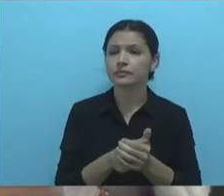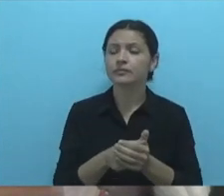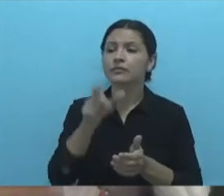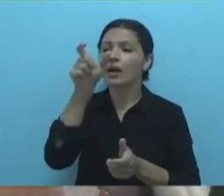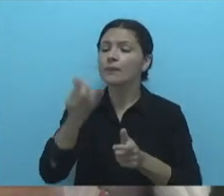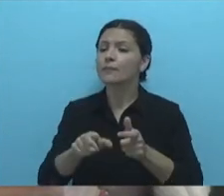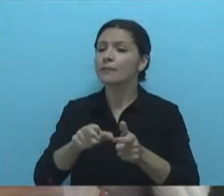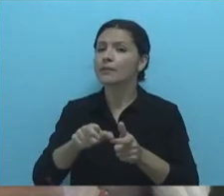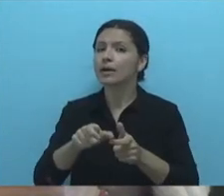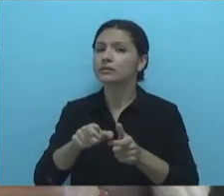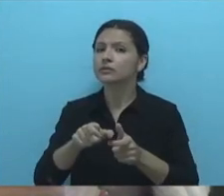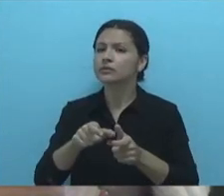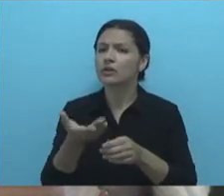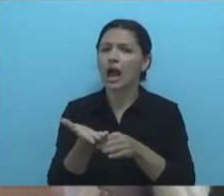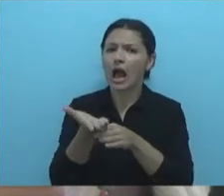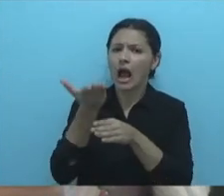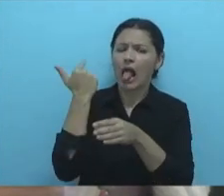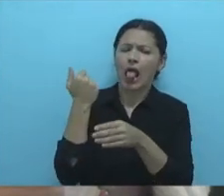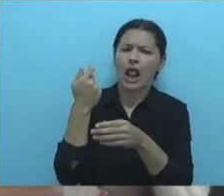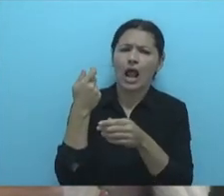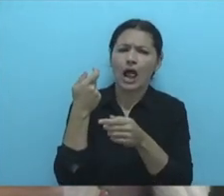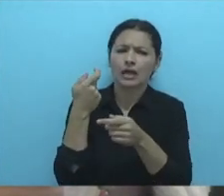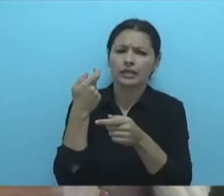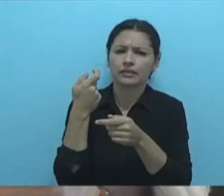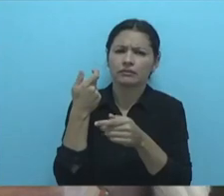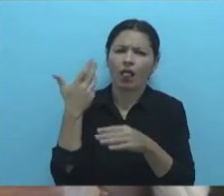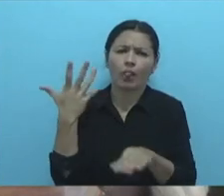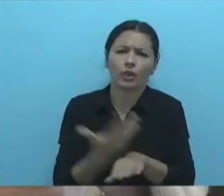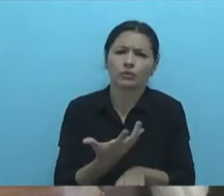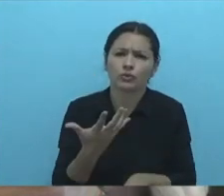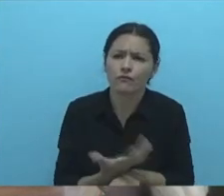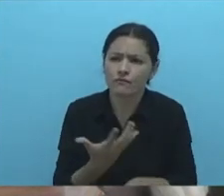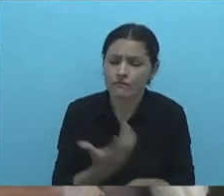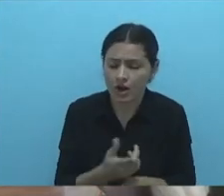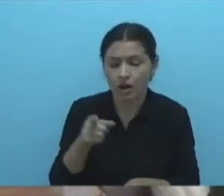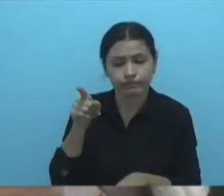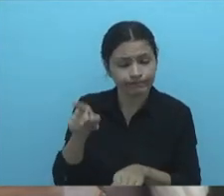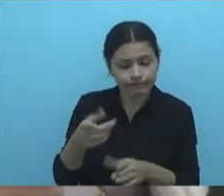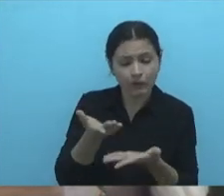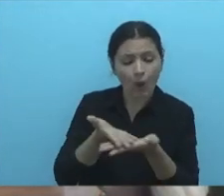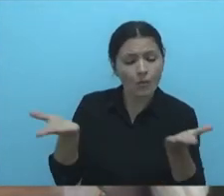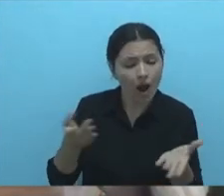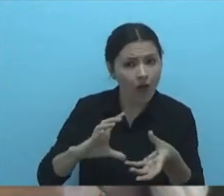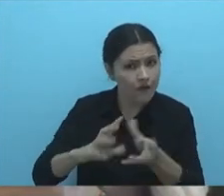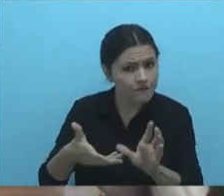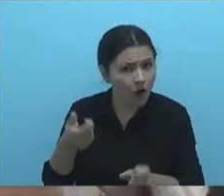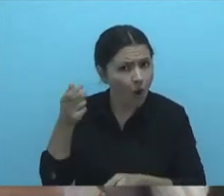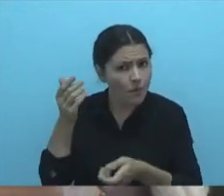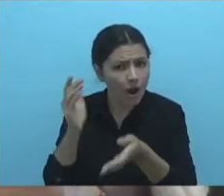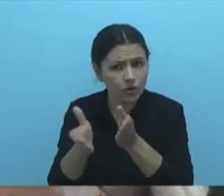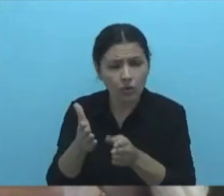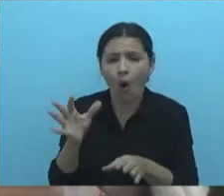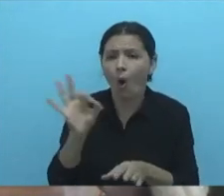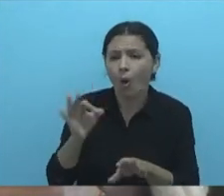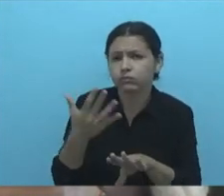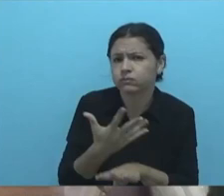personas Víctimas de esta persecución sistemática acrediten haber sido Víctimas de las mismas las